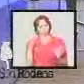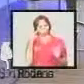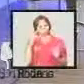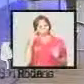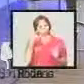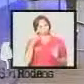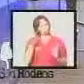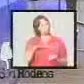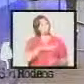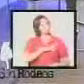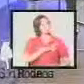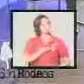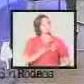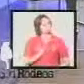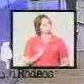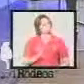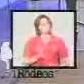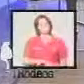crediticia nuestra,